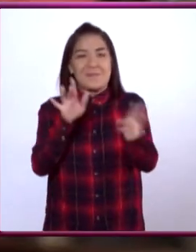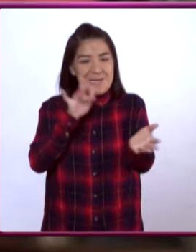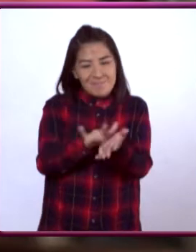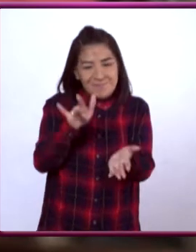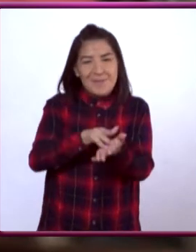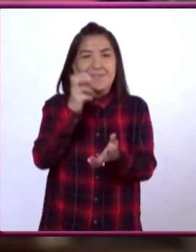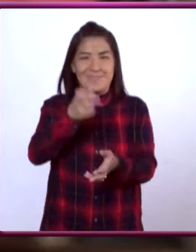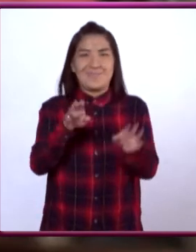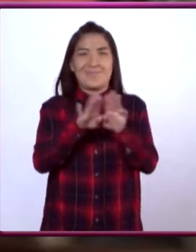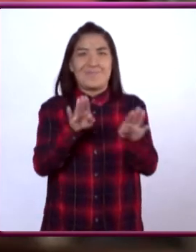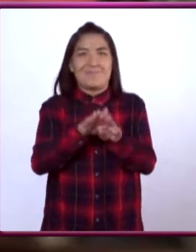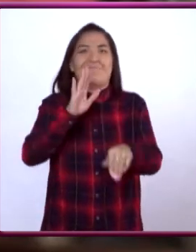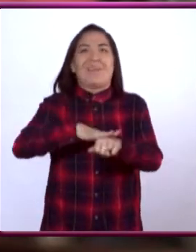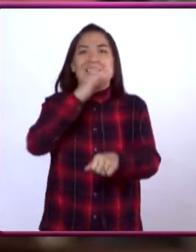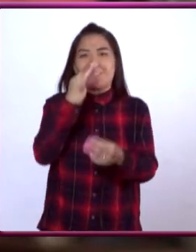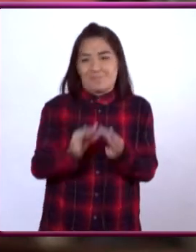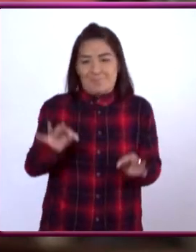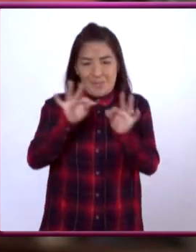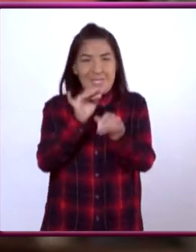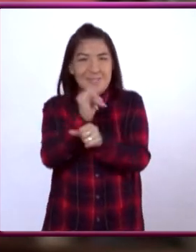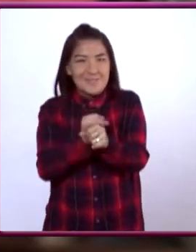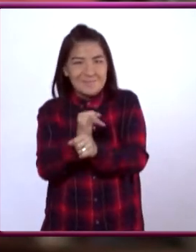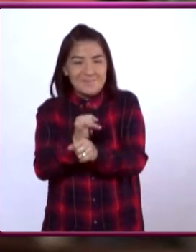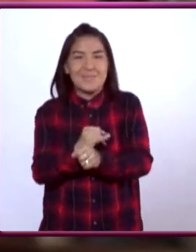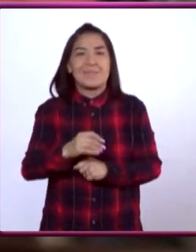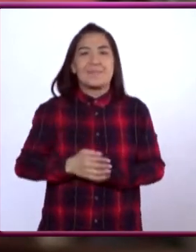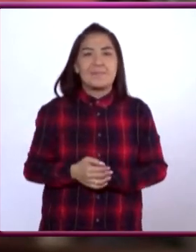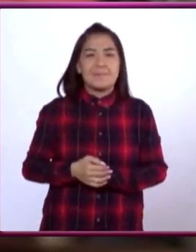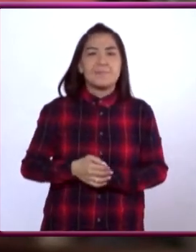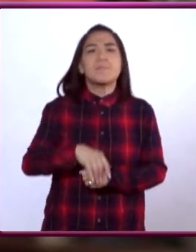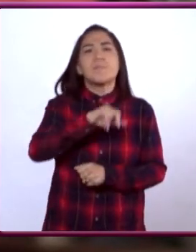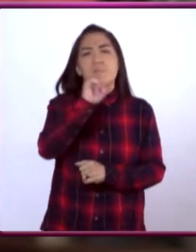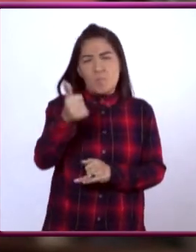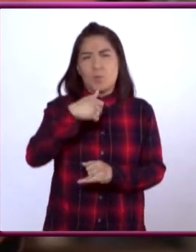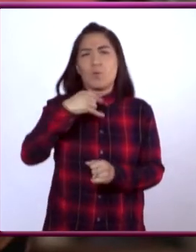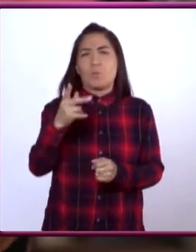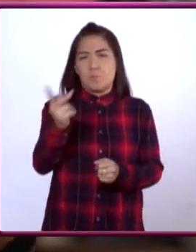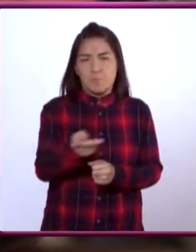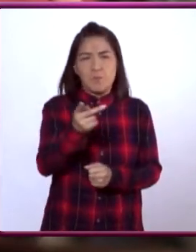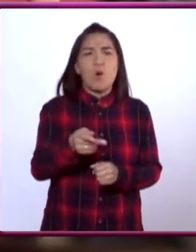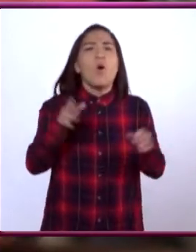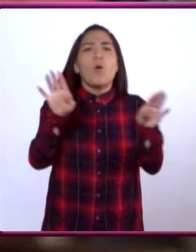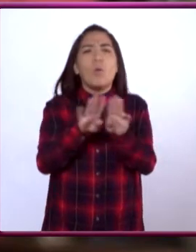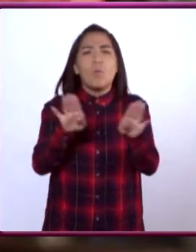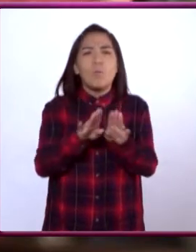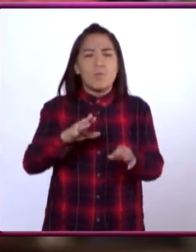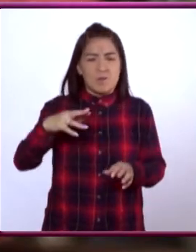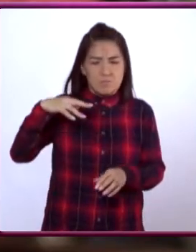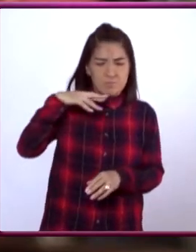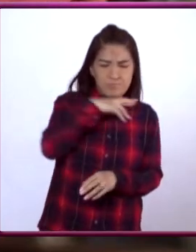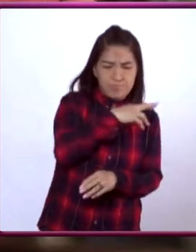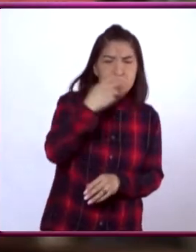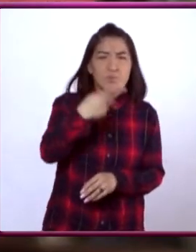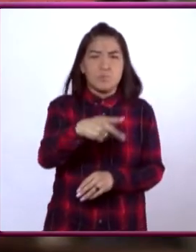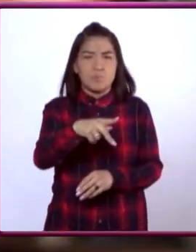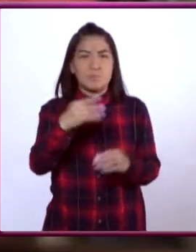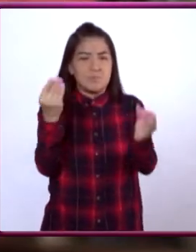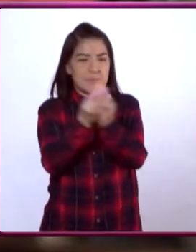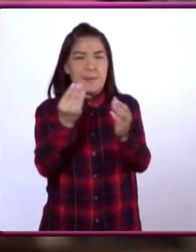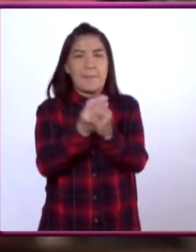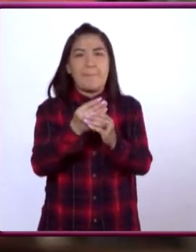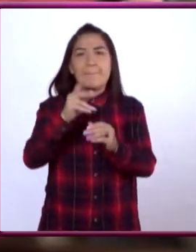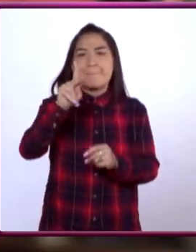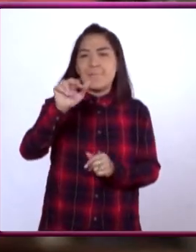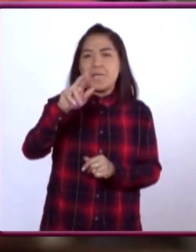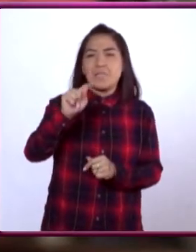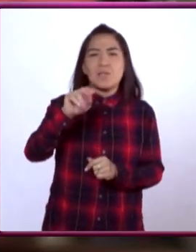siempre esté presente en estos grandes trabajos de investigación, ¿no? Y mi siguiente pregunta es, ¿cómo es que se aceleran las